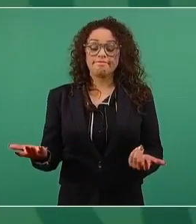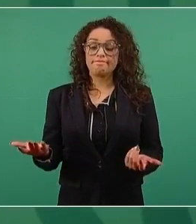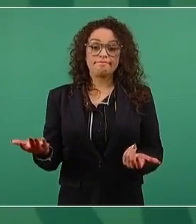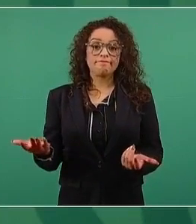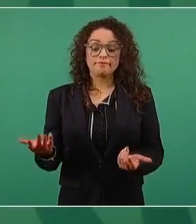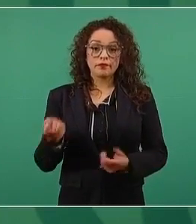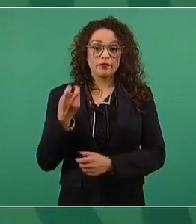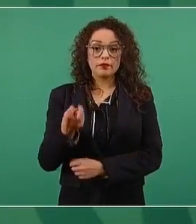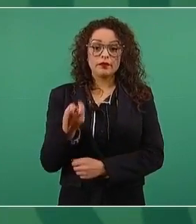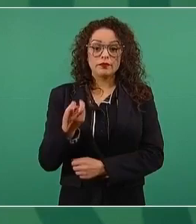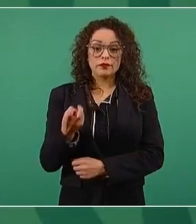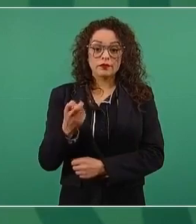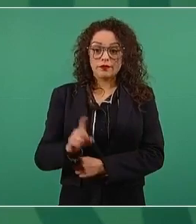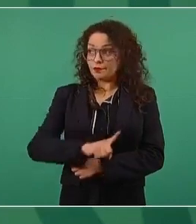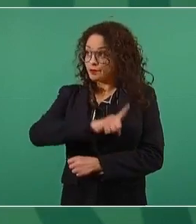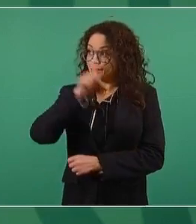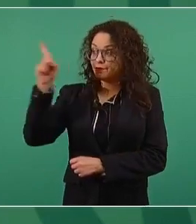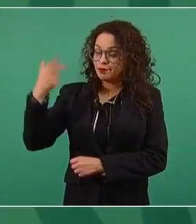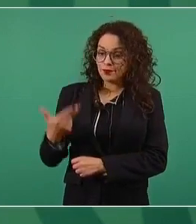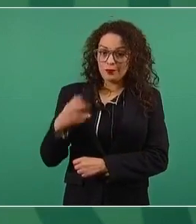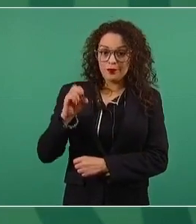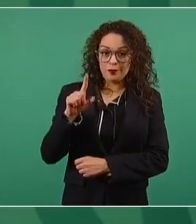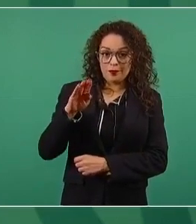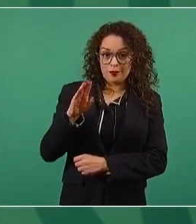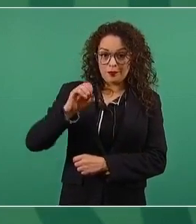en Holbox, lo mismo,